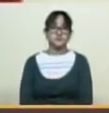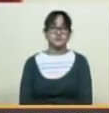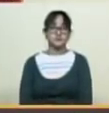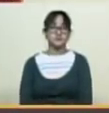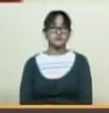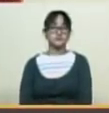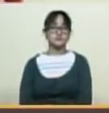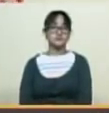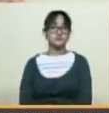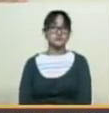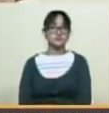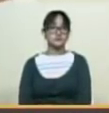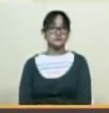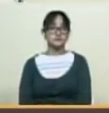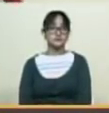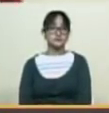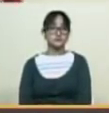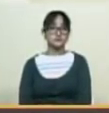tenemos,